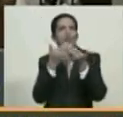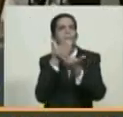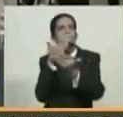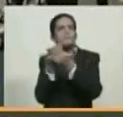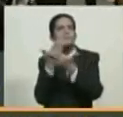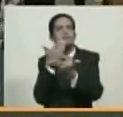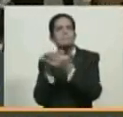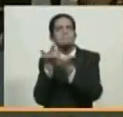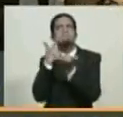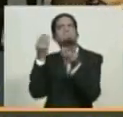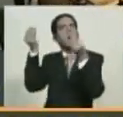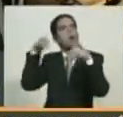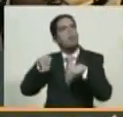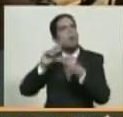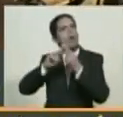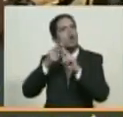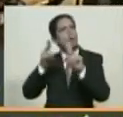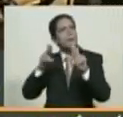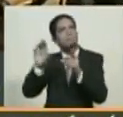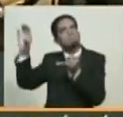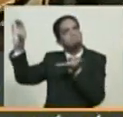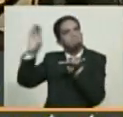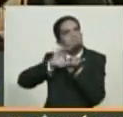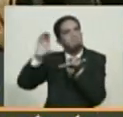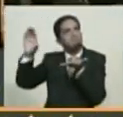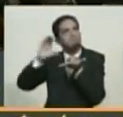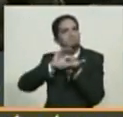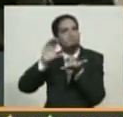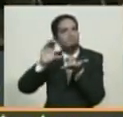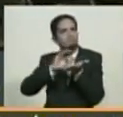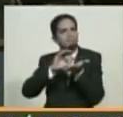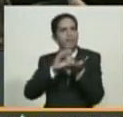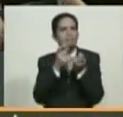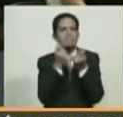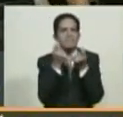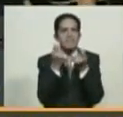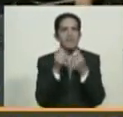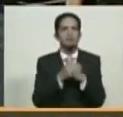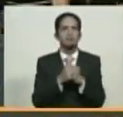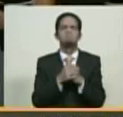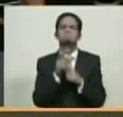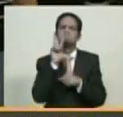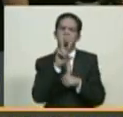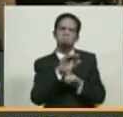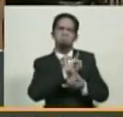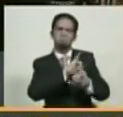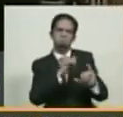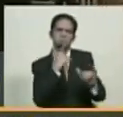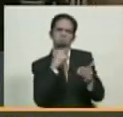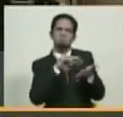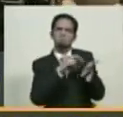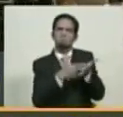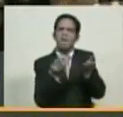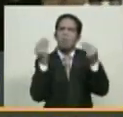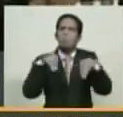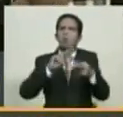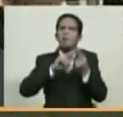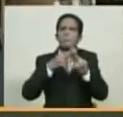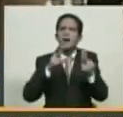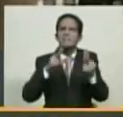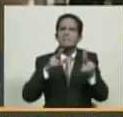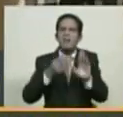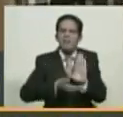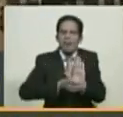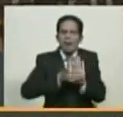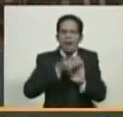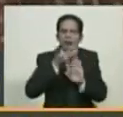para los acuerdos de paz. Y ya hemos visto lo que se han significado los acuerdos de paz. Más guerra, más violencia, más